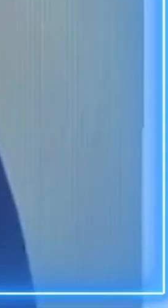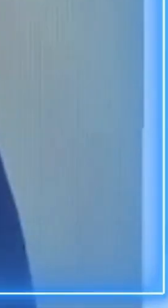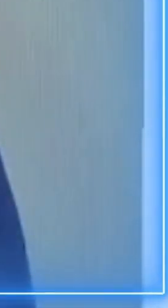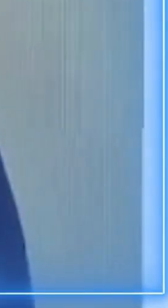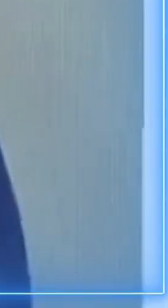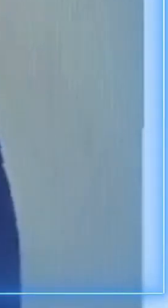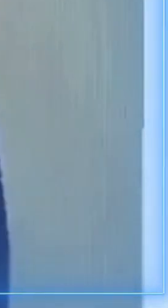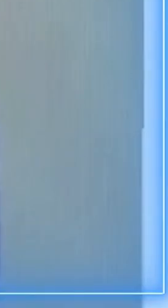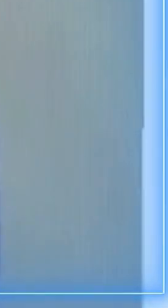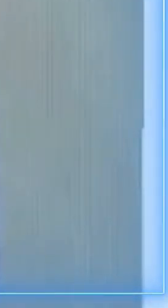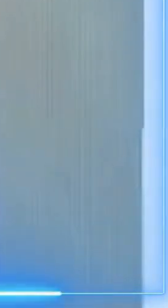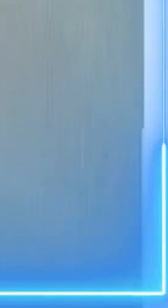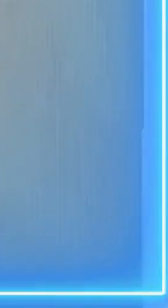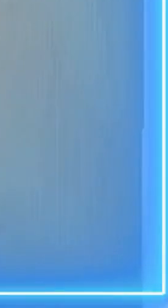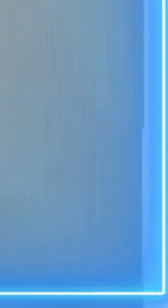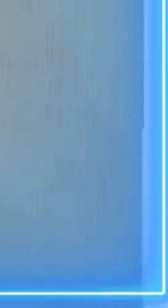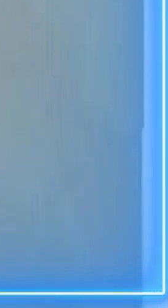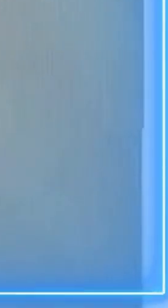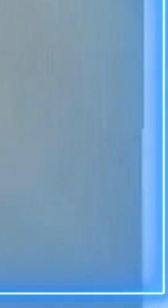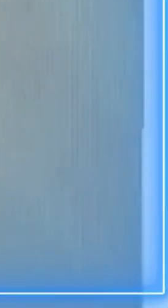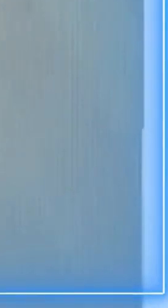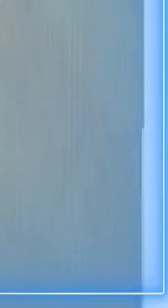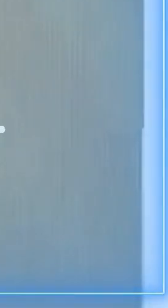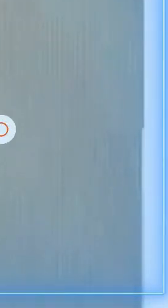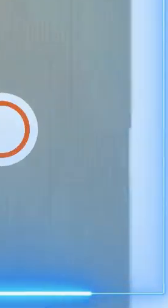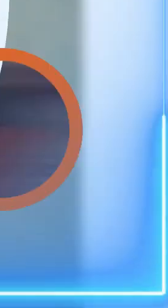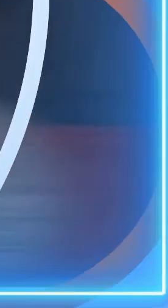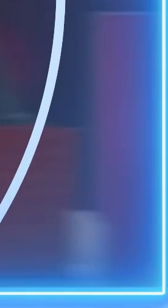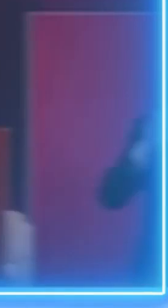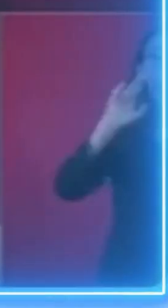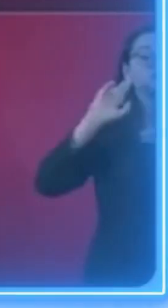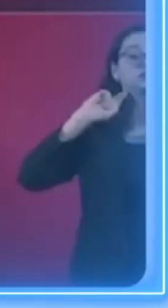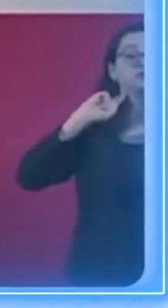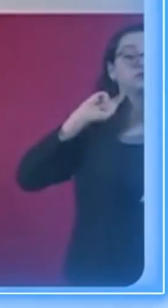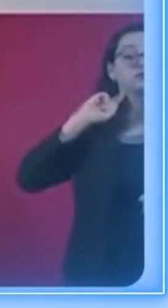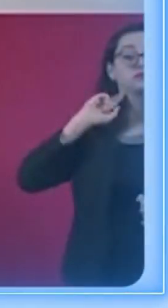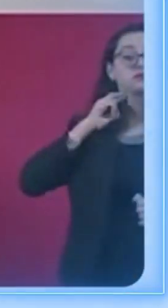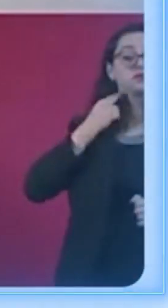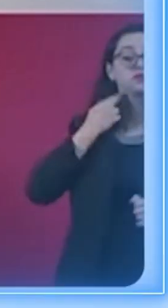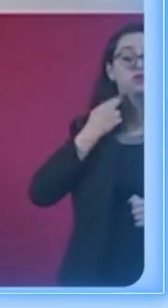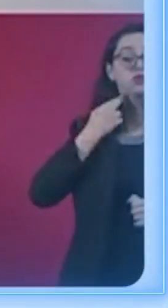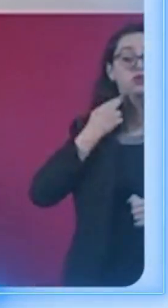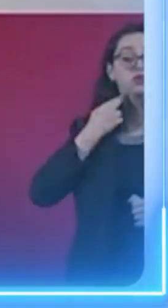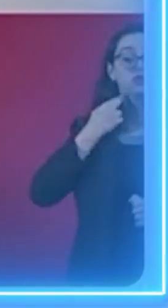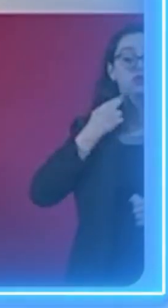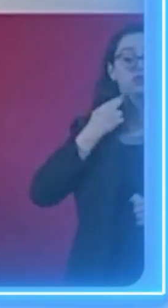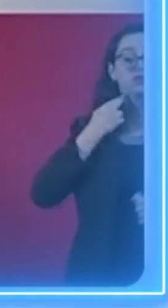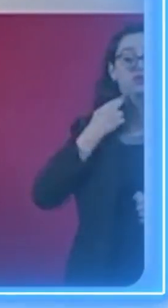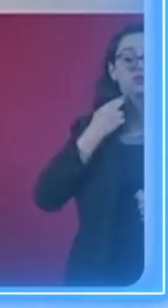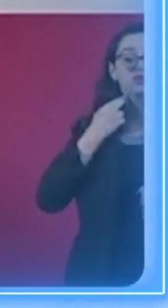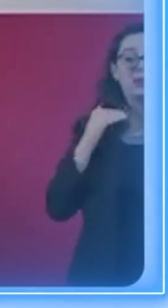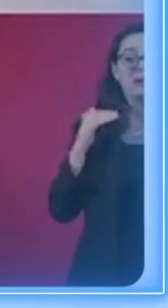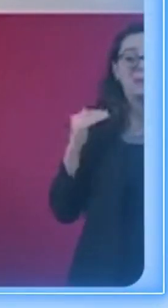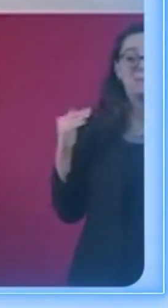limpian tu casa sino de cuentas automatizadas en las redes sociales que pueden generar contenido o interactuar con otros usuarios de manera